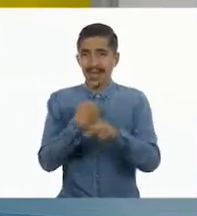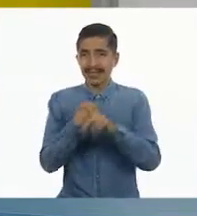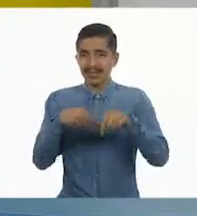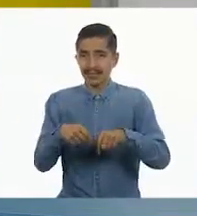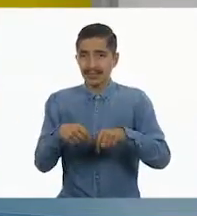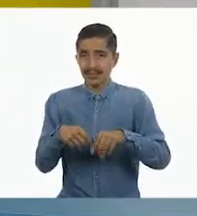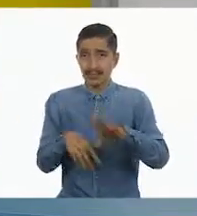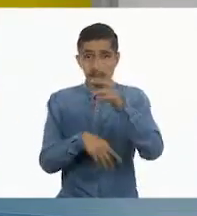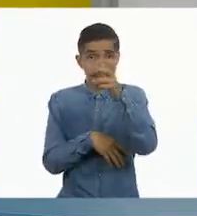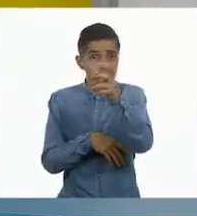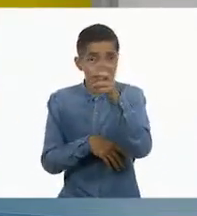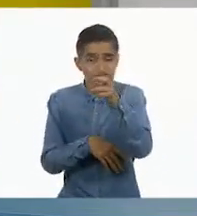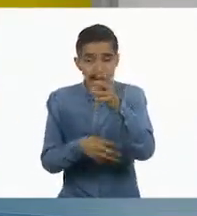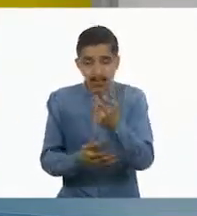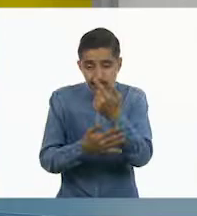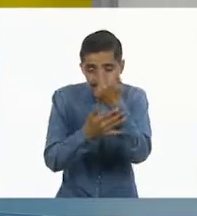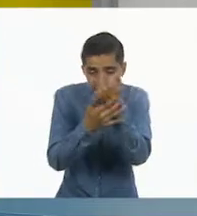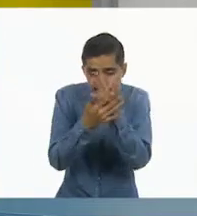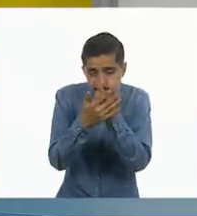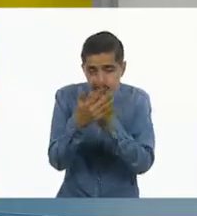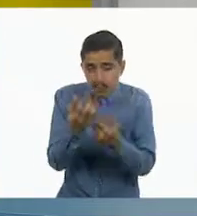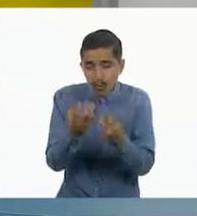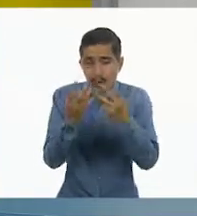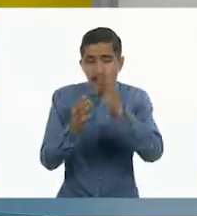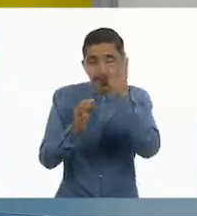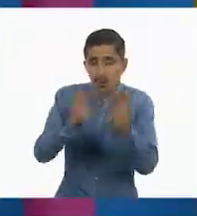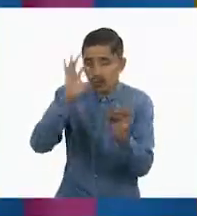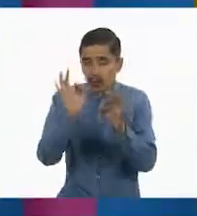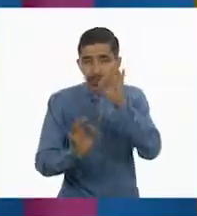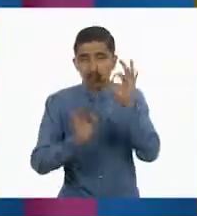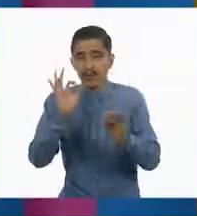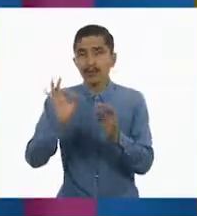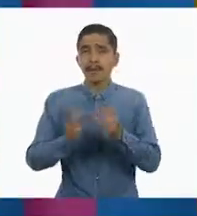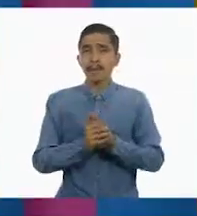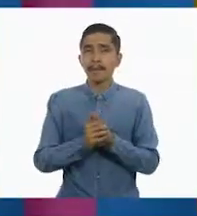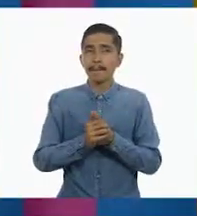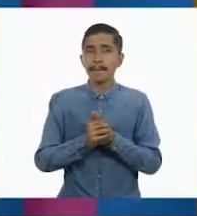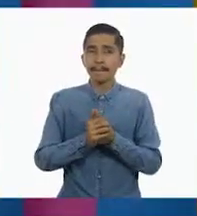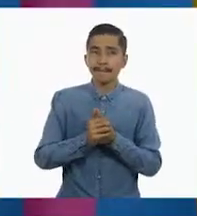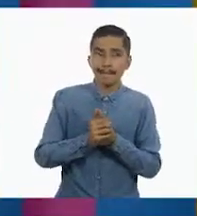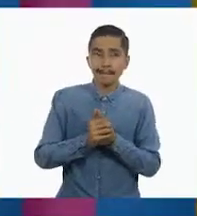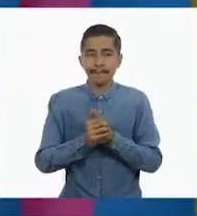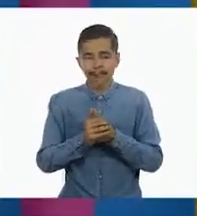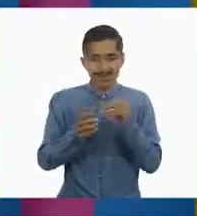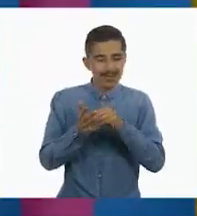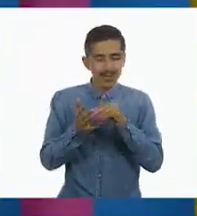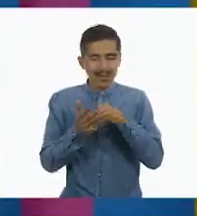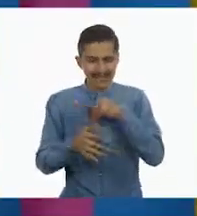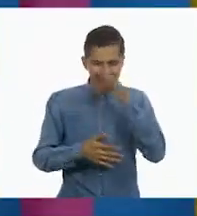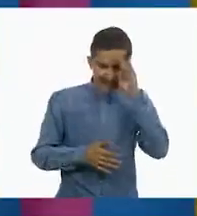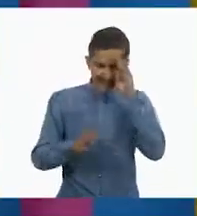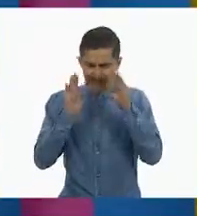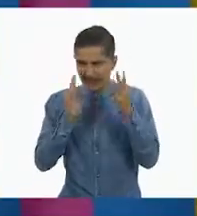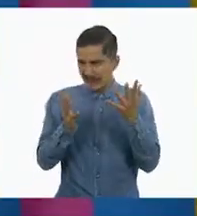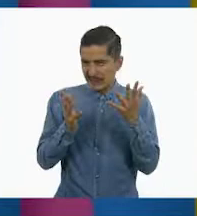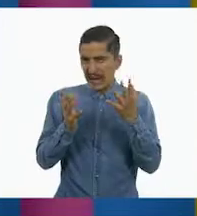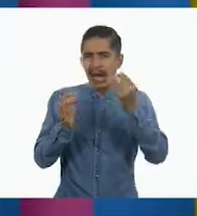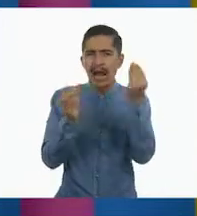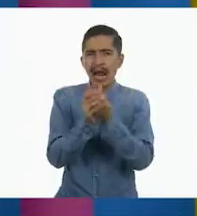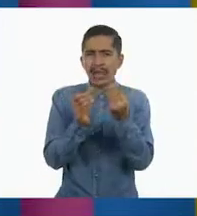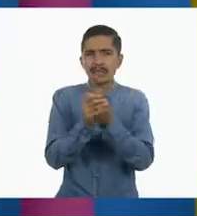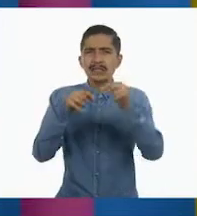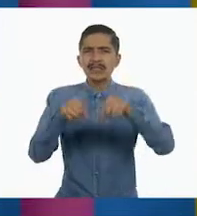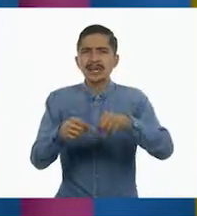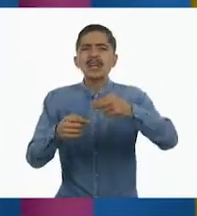nos será de utilidad calcular algunos porcentajes. Todavía estoy intrigada, pero entonces, para esta clase, ¿qué